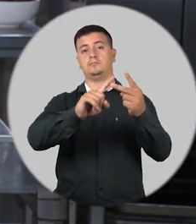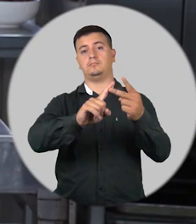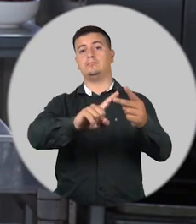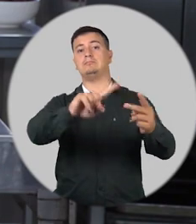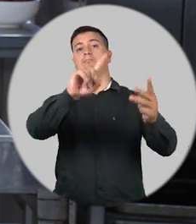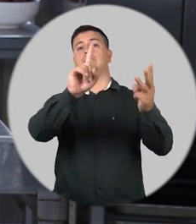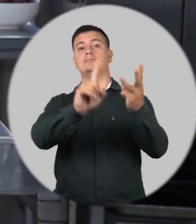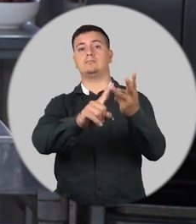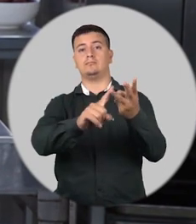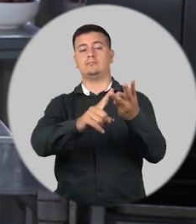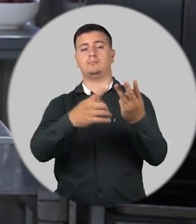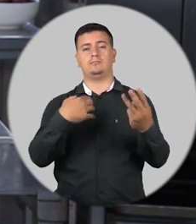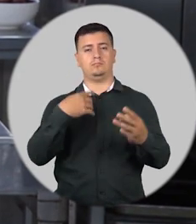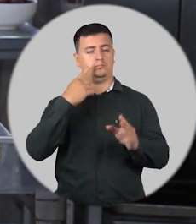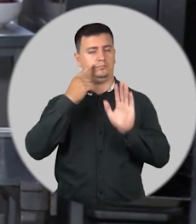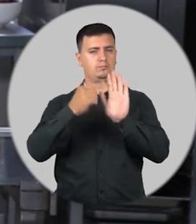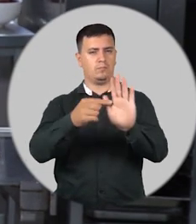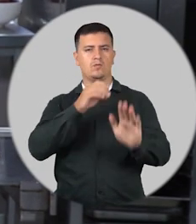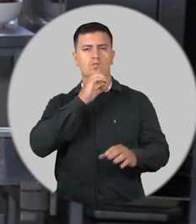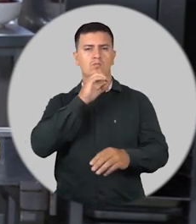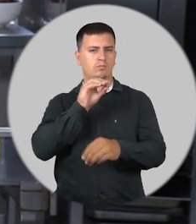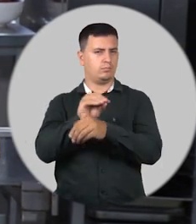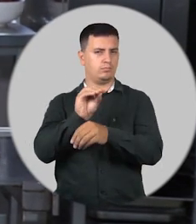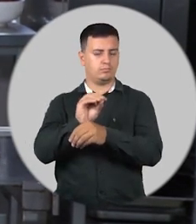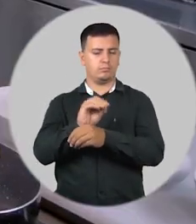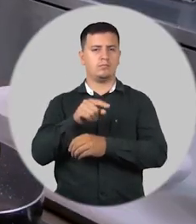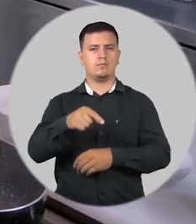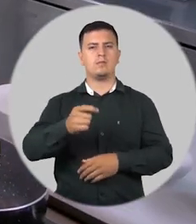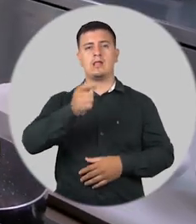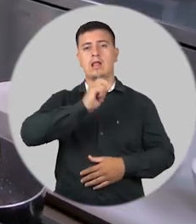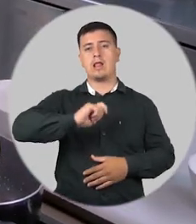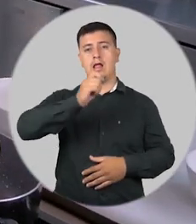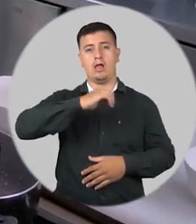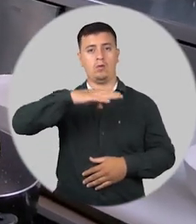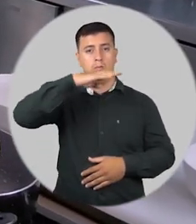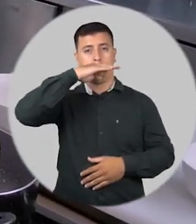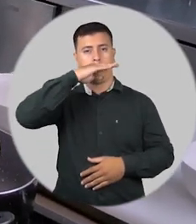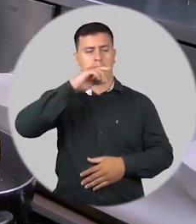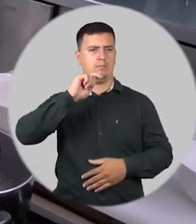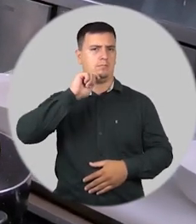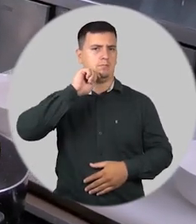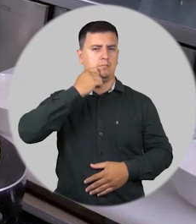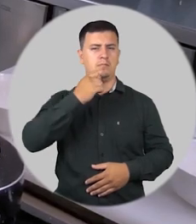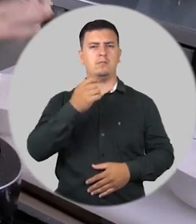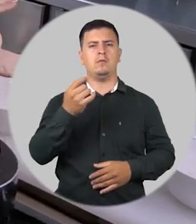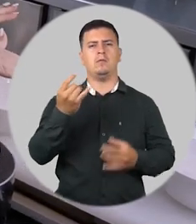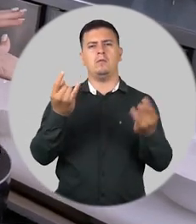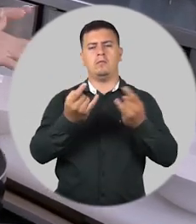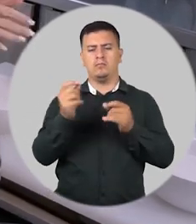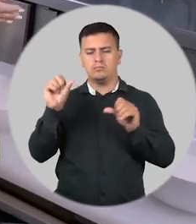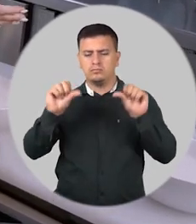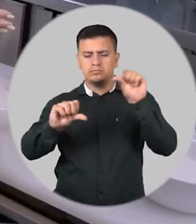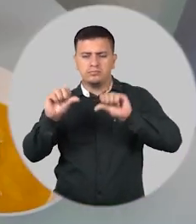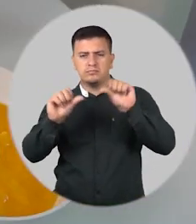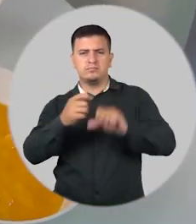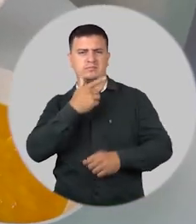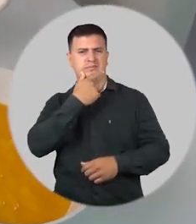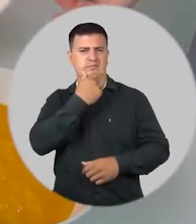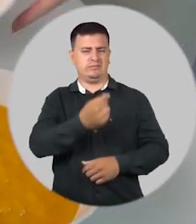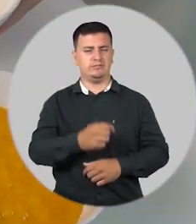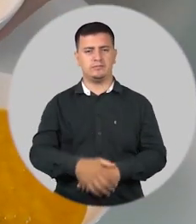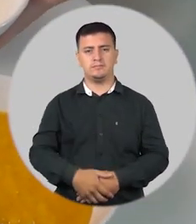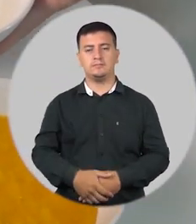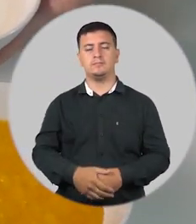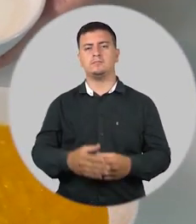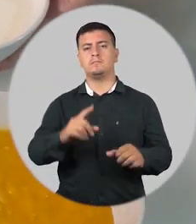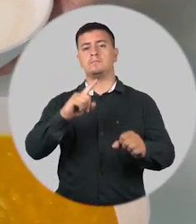La tercera receta que quiero compartir con ustedes es un helado de mango riquísimo, que tiene pocos ingredientes y es muy fácil